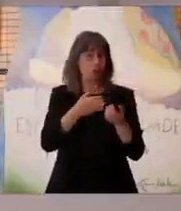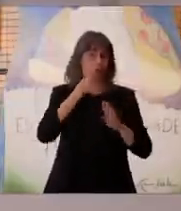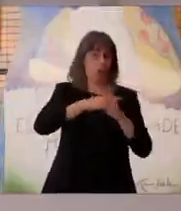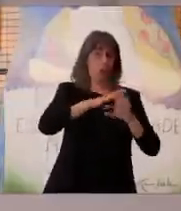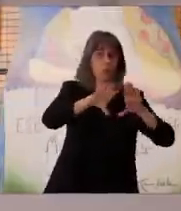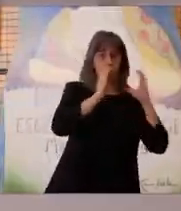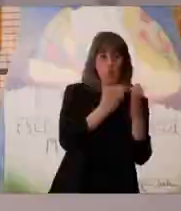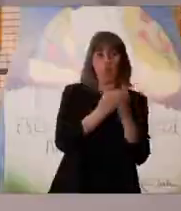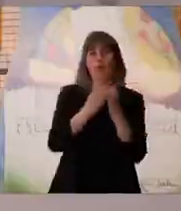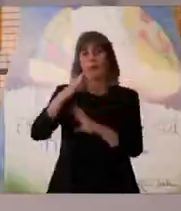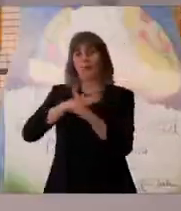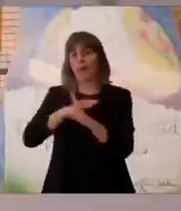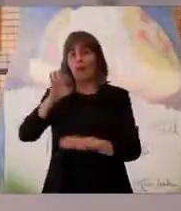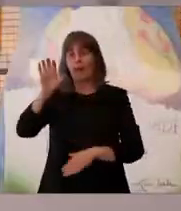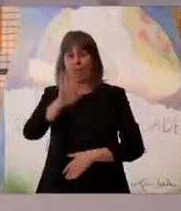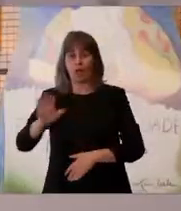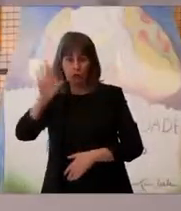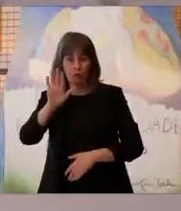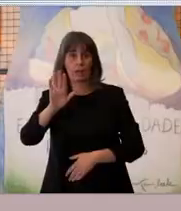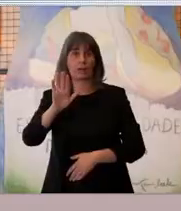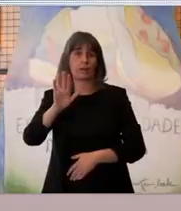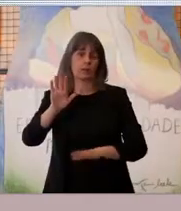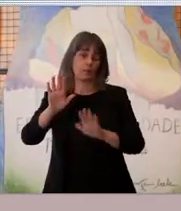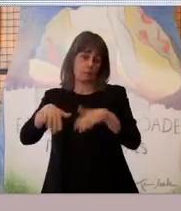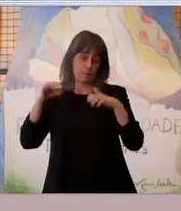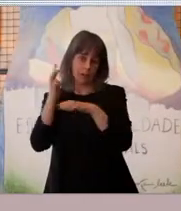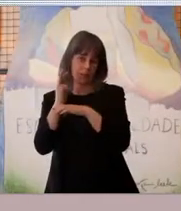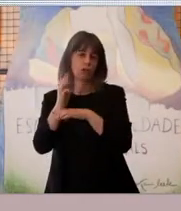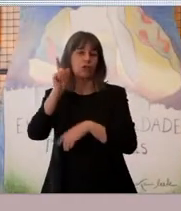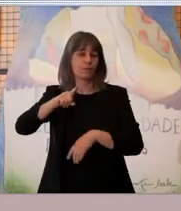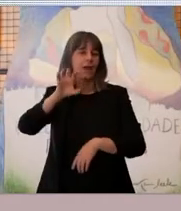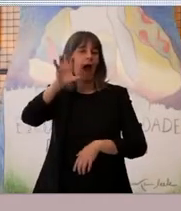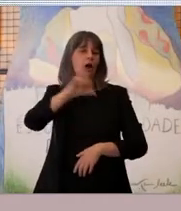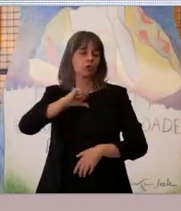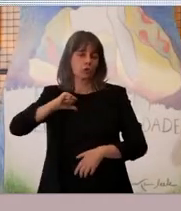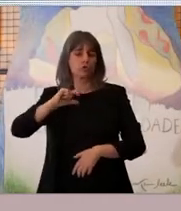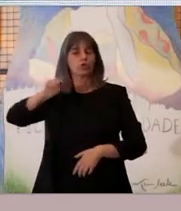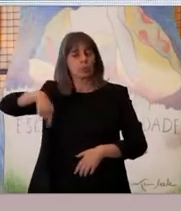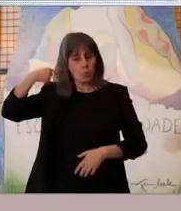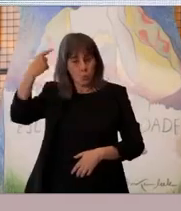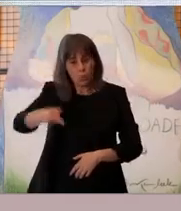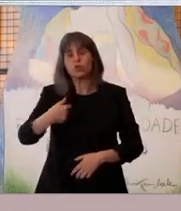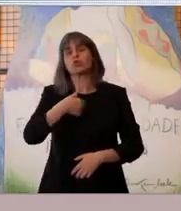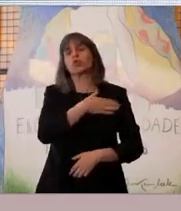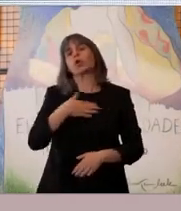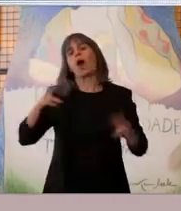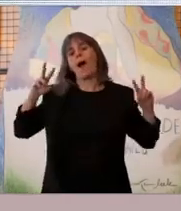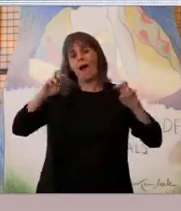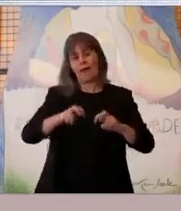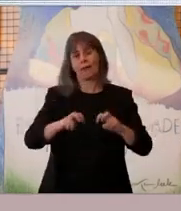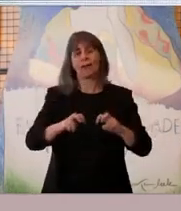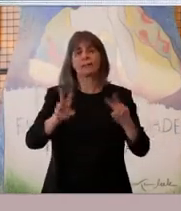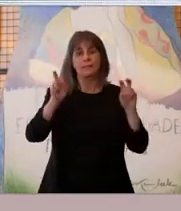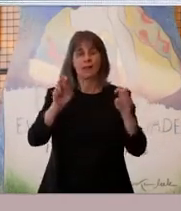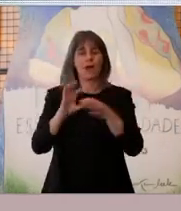de nacional y parlamentario a nivel autonómico yo quería compartir con vosotras el análisis de la relación entre el